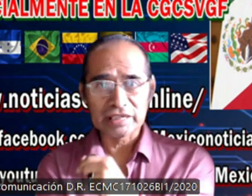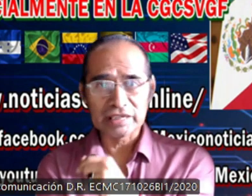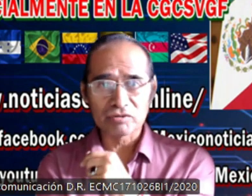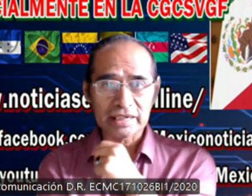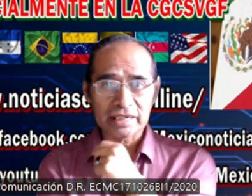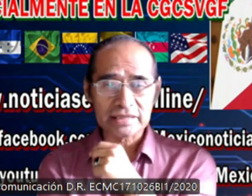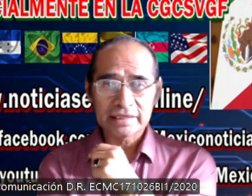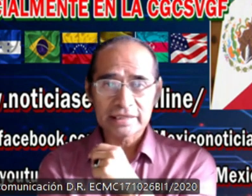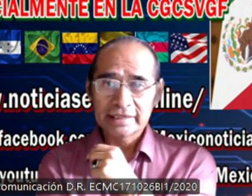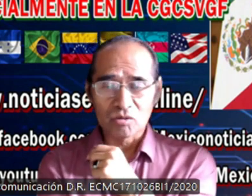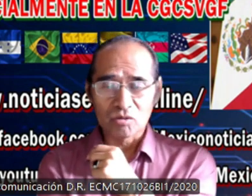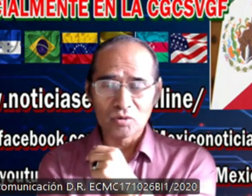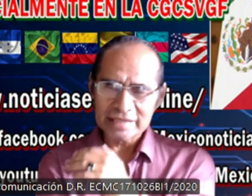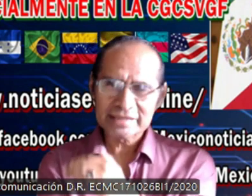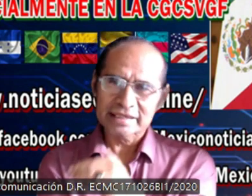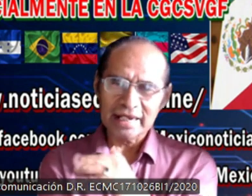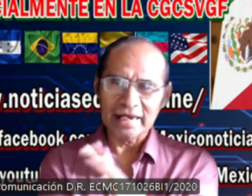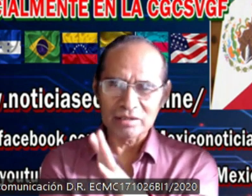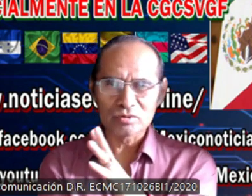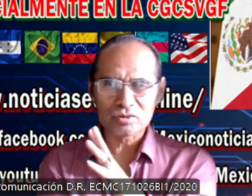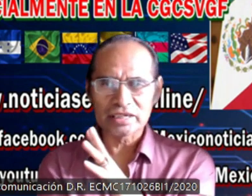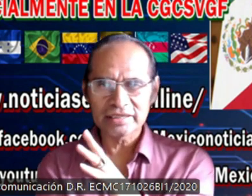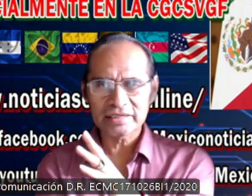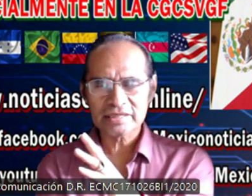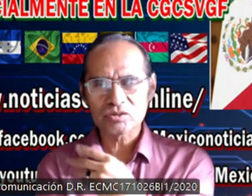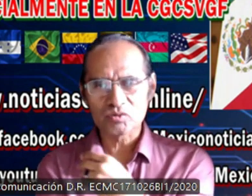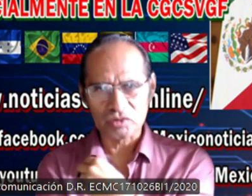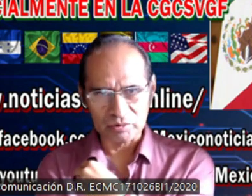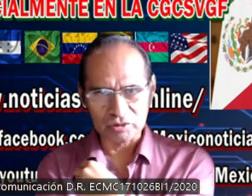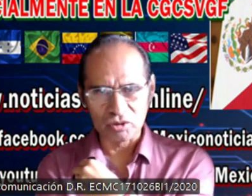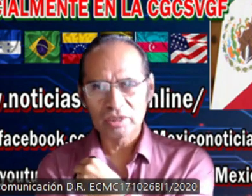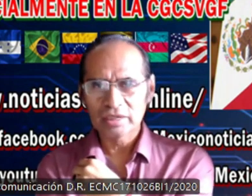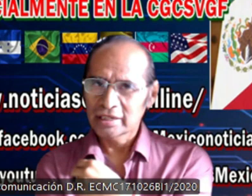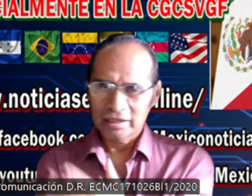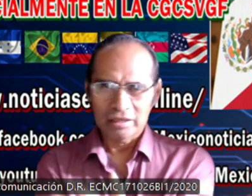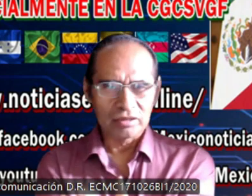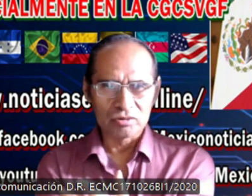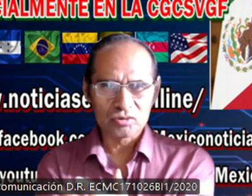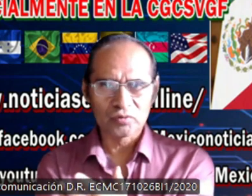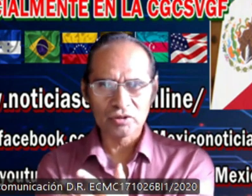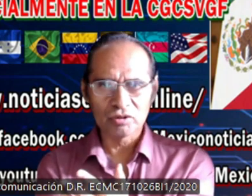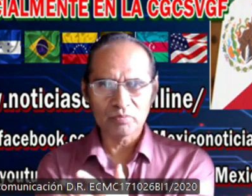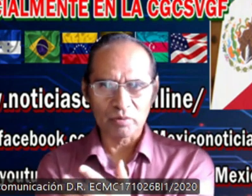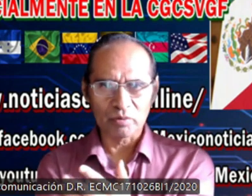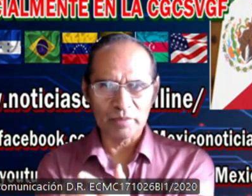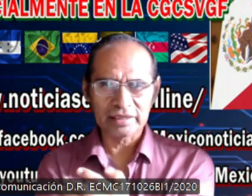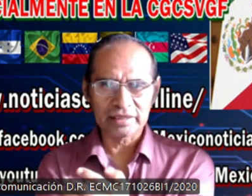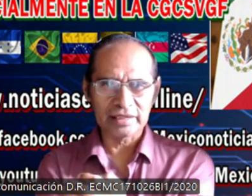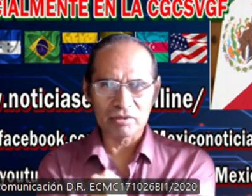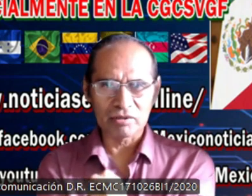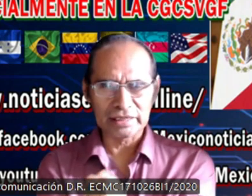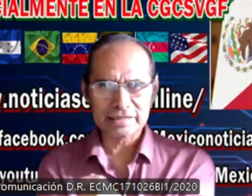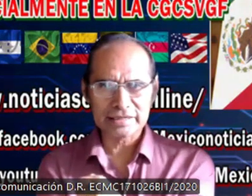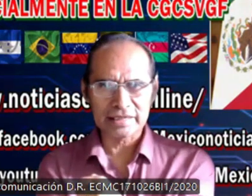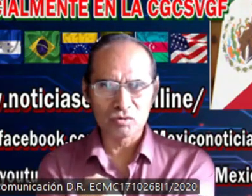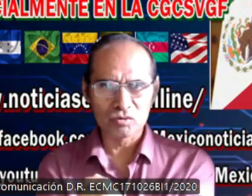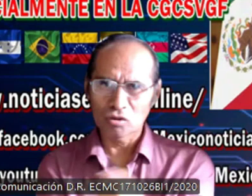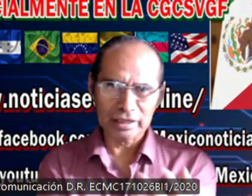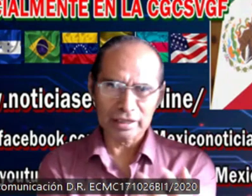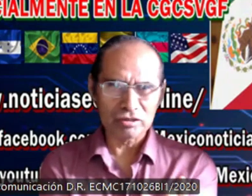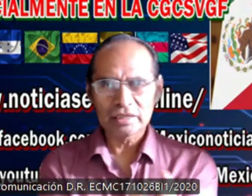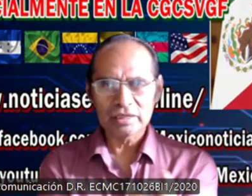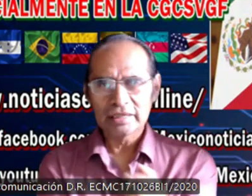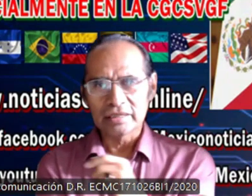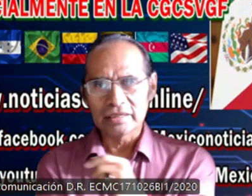estemos terminando en la cárcel, como hace ya algunos ayeres, su servidor lo sufrió por parte de la ordenanza de